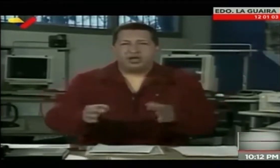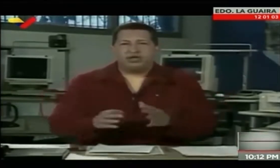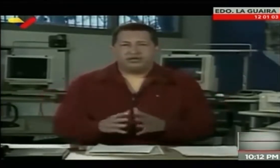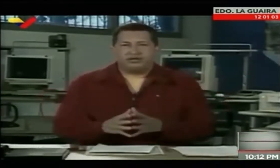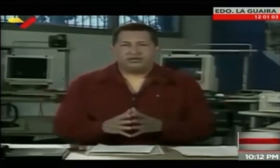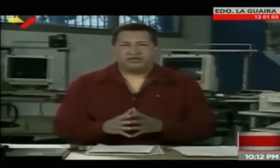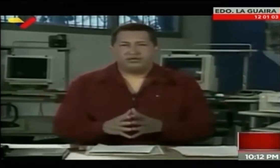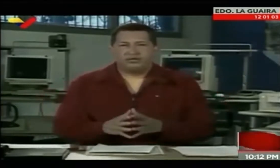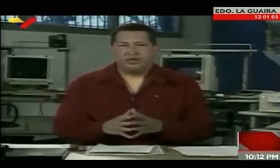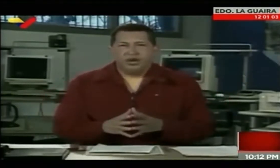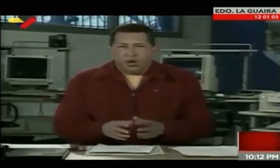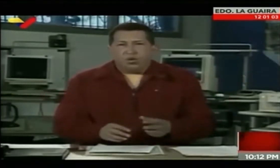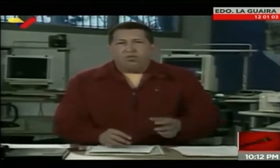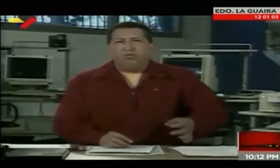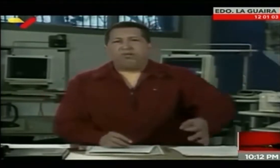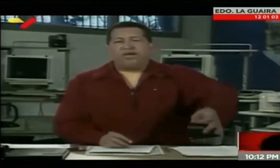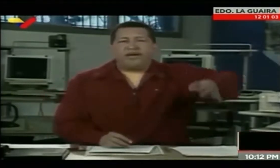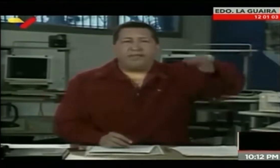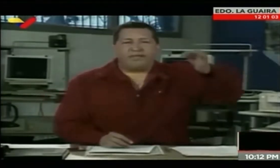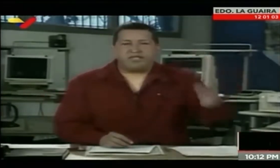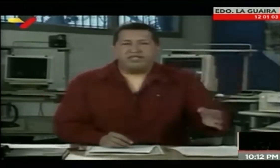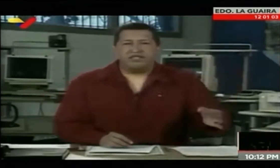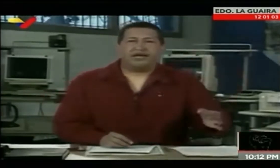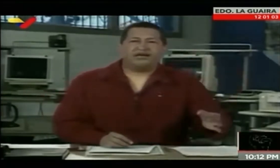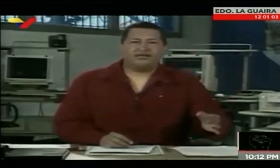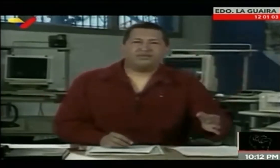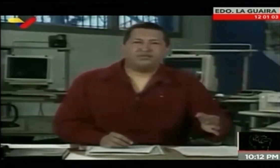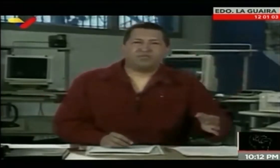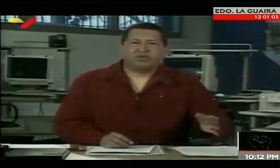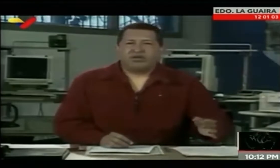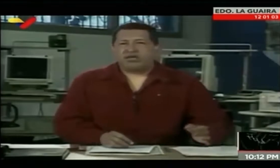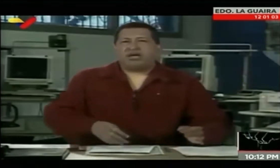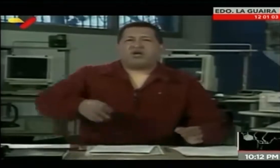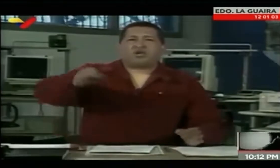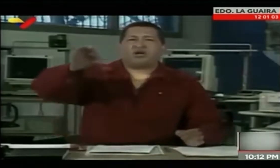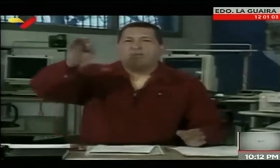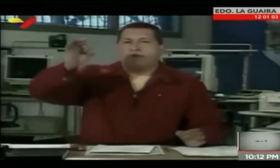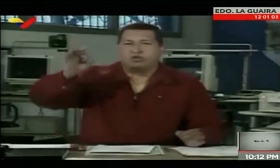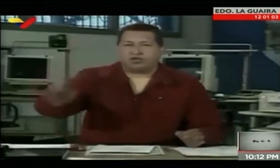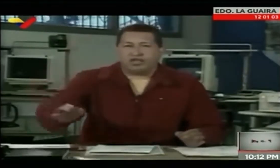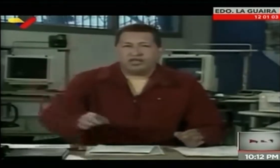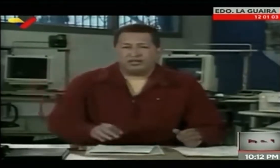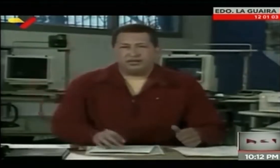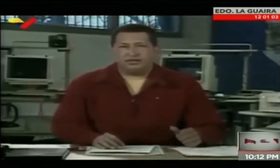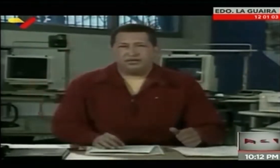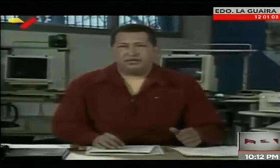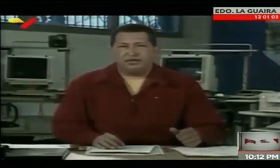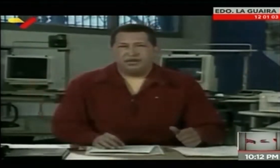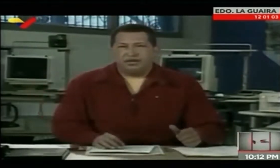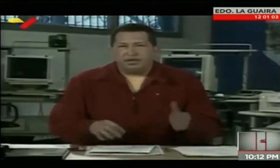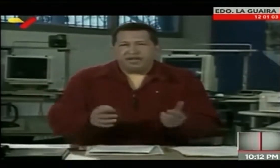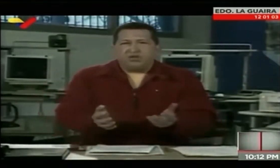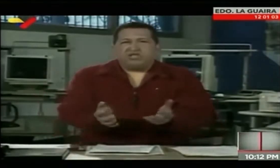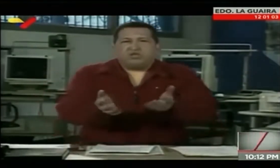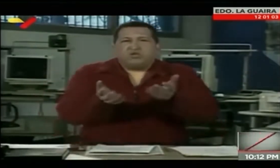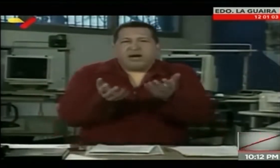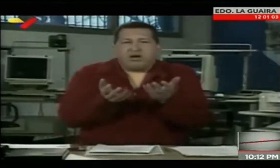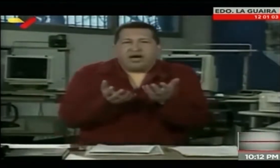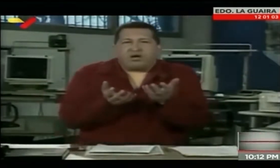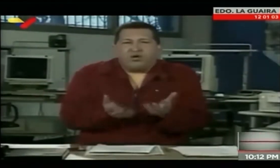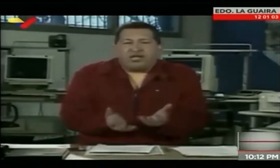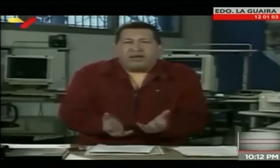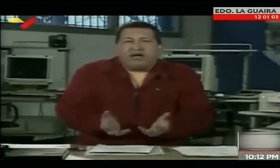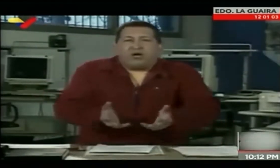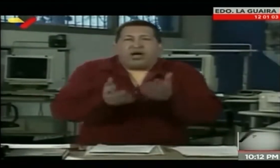mariscal Sucre con un pie en el Pichincha y el otro en el Potosí, llevando en